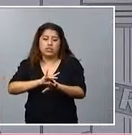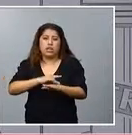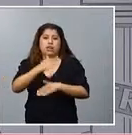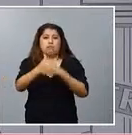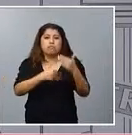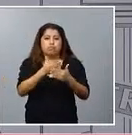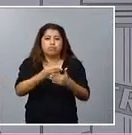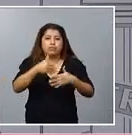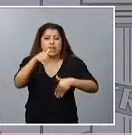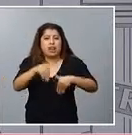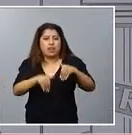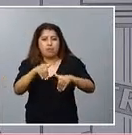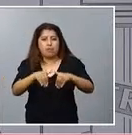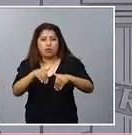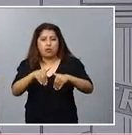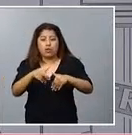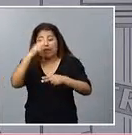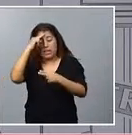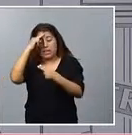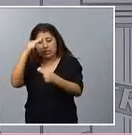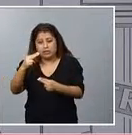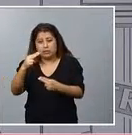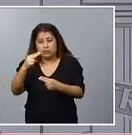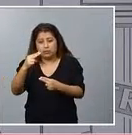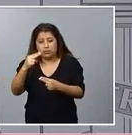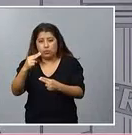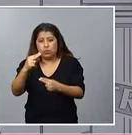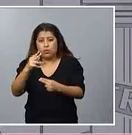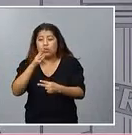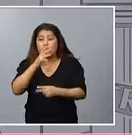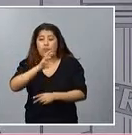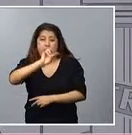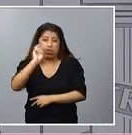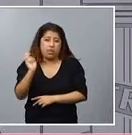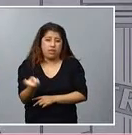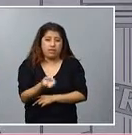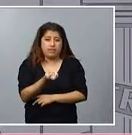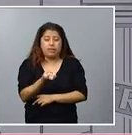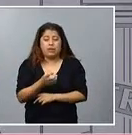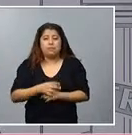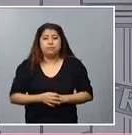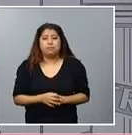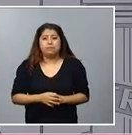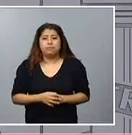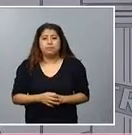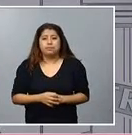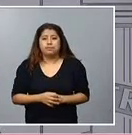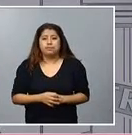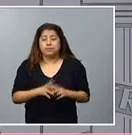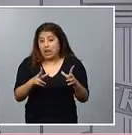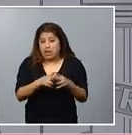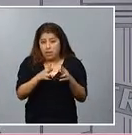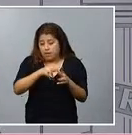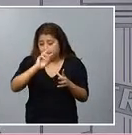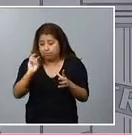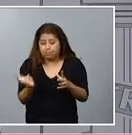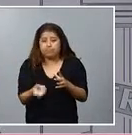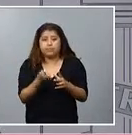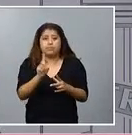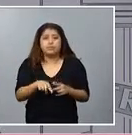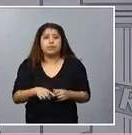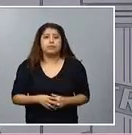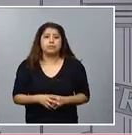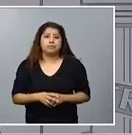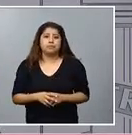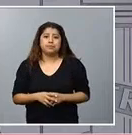de la democracia y el del respeto a la diversidad y a la pluralidad de las propias sociedades.